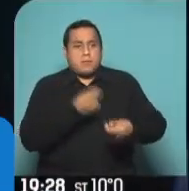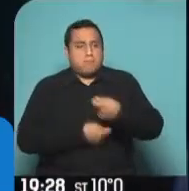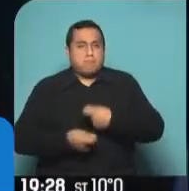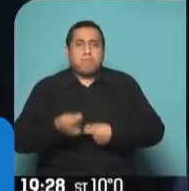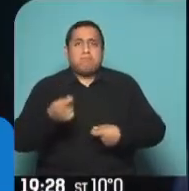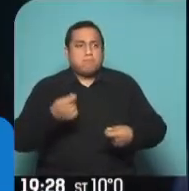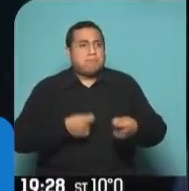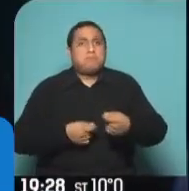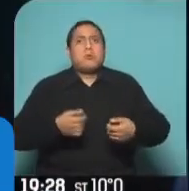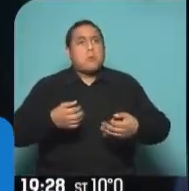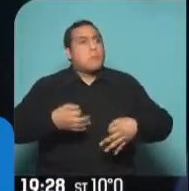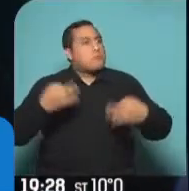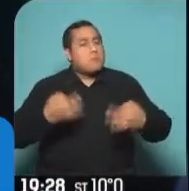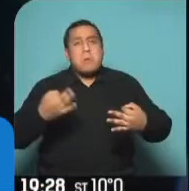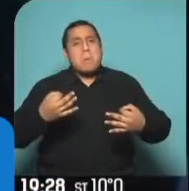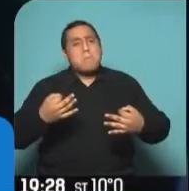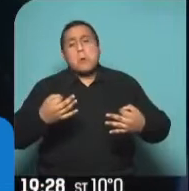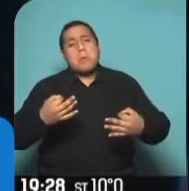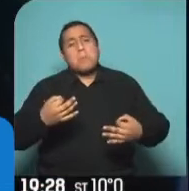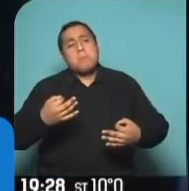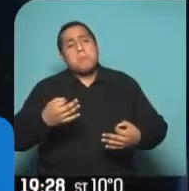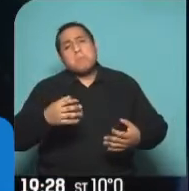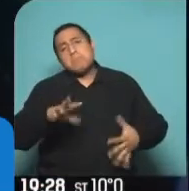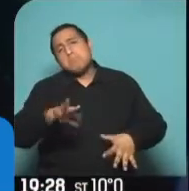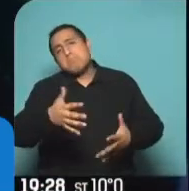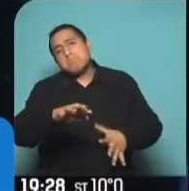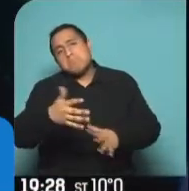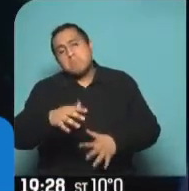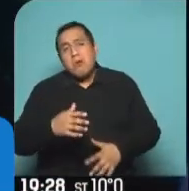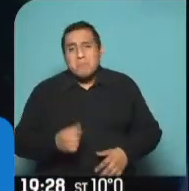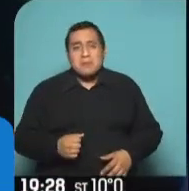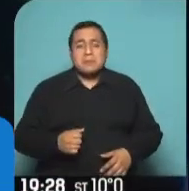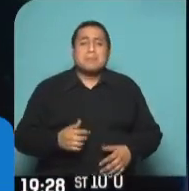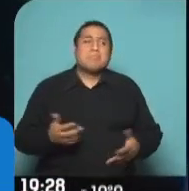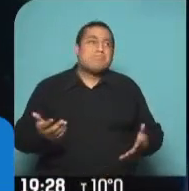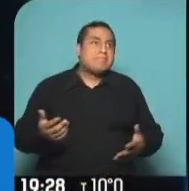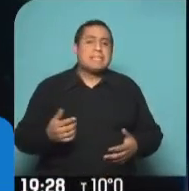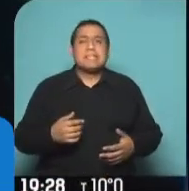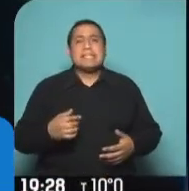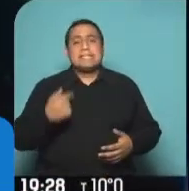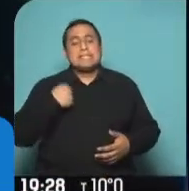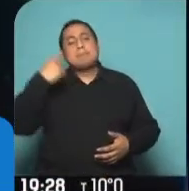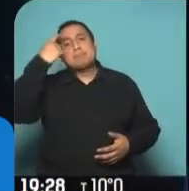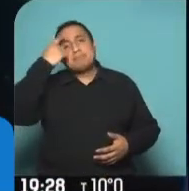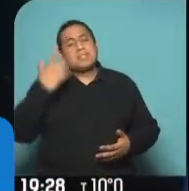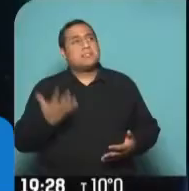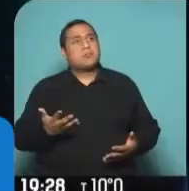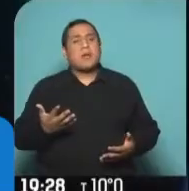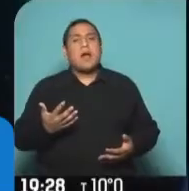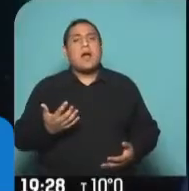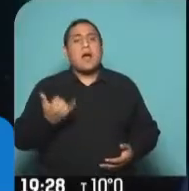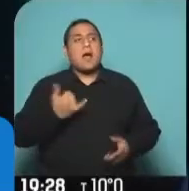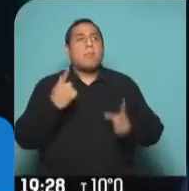casi 10 años que subimos un poquito, bajamos un poquito. Tenemos algunos fundamentos que en mi opinión son de